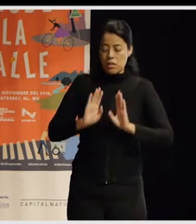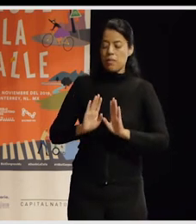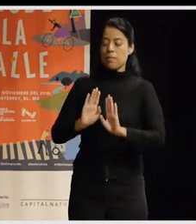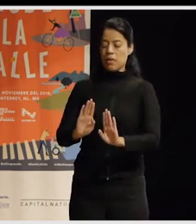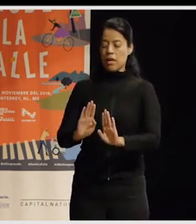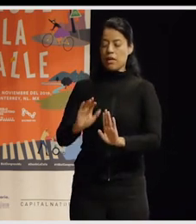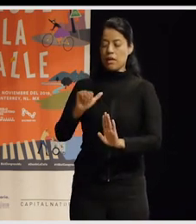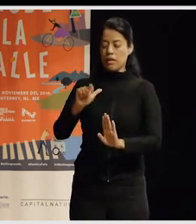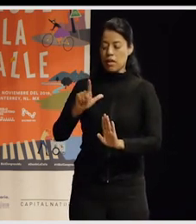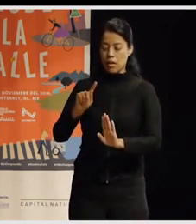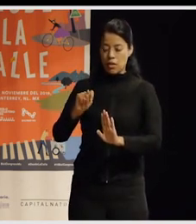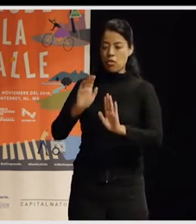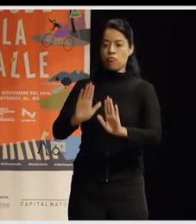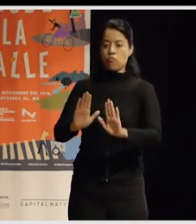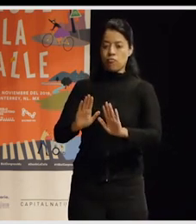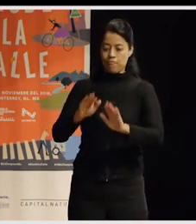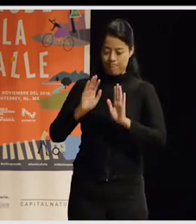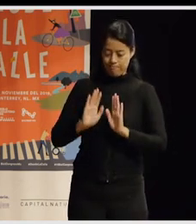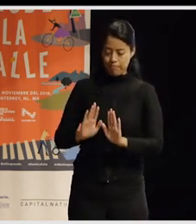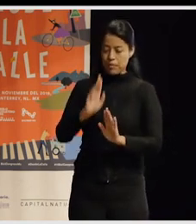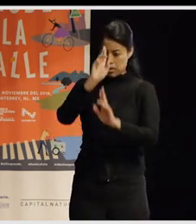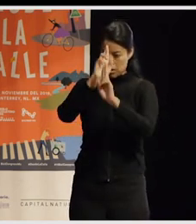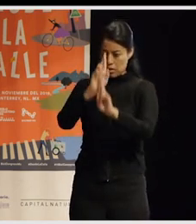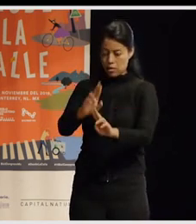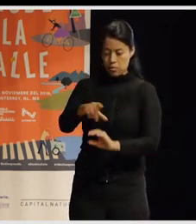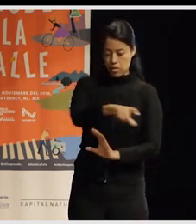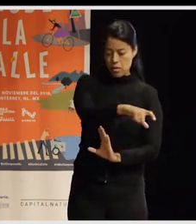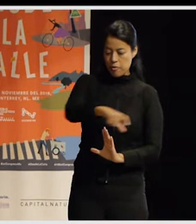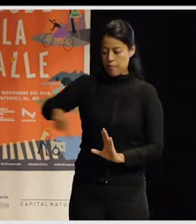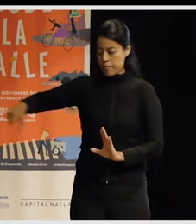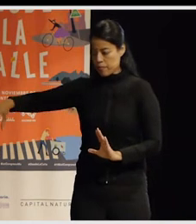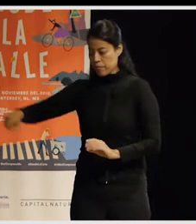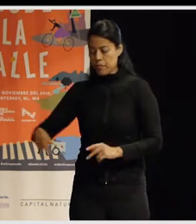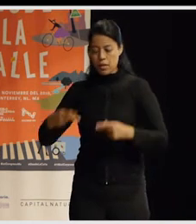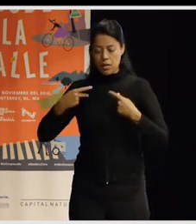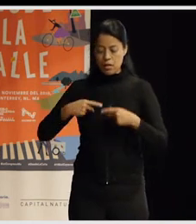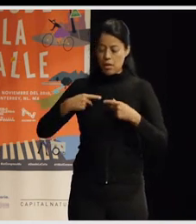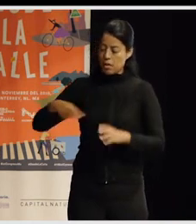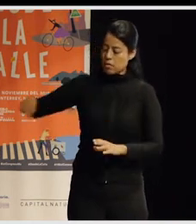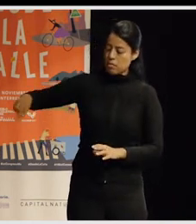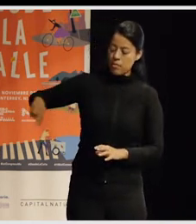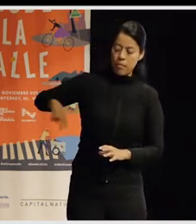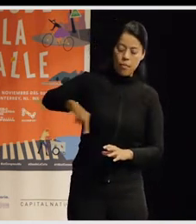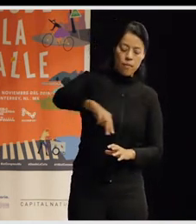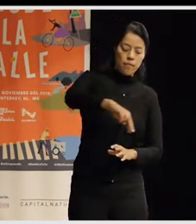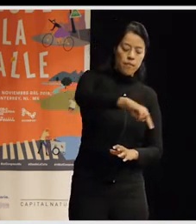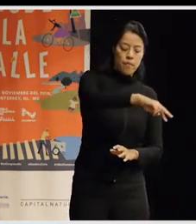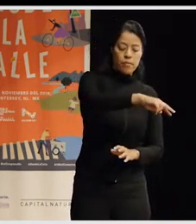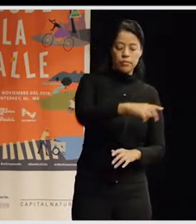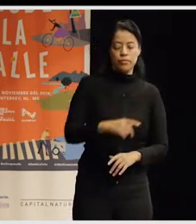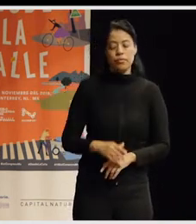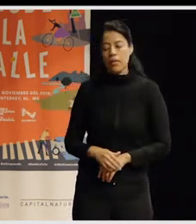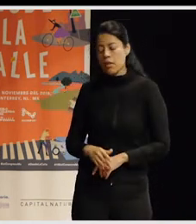hace que respeten el espacio peatonal y ciclista del cruce los peatones pueden seguir ahora su línea deseo